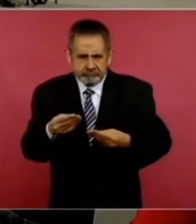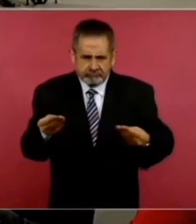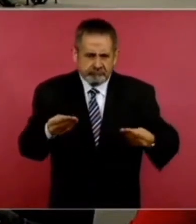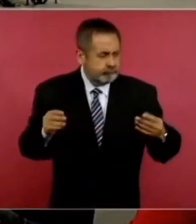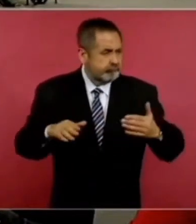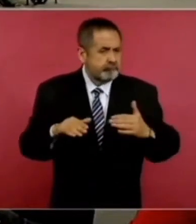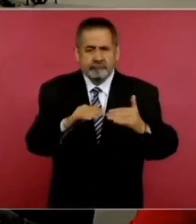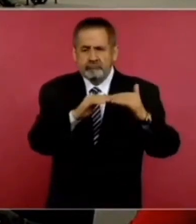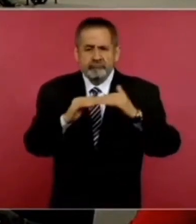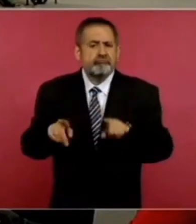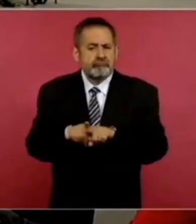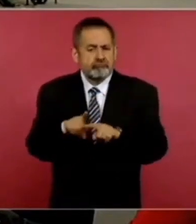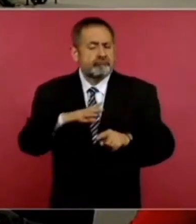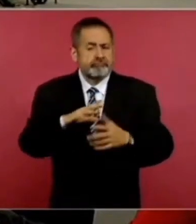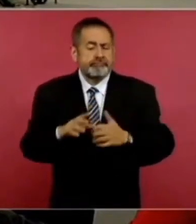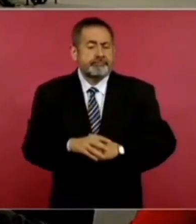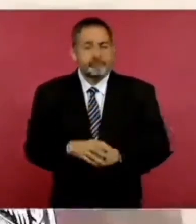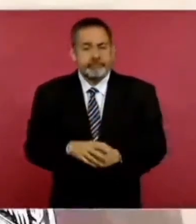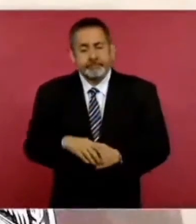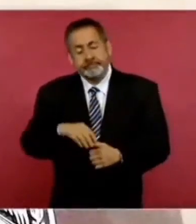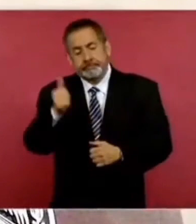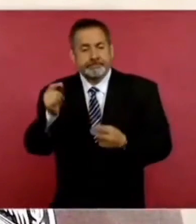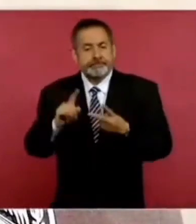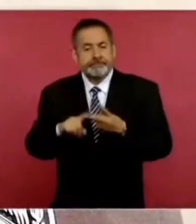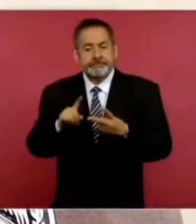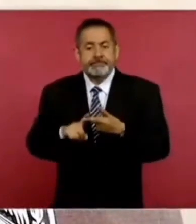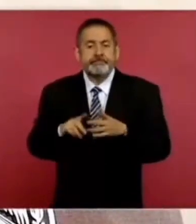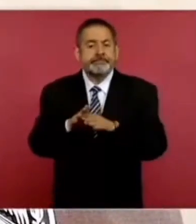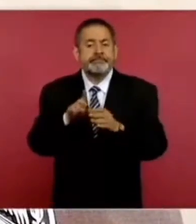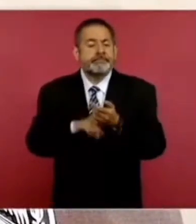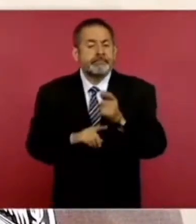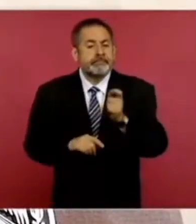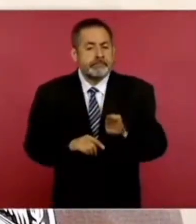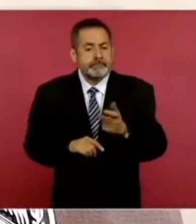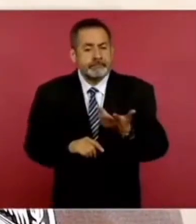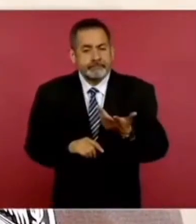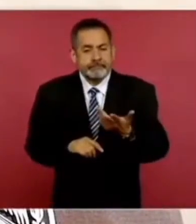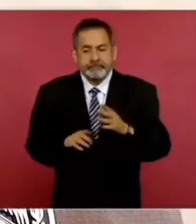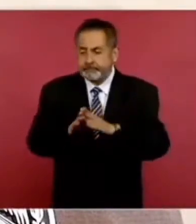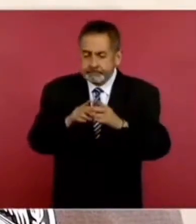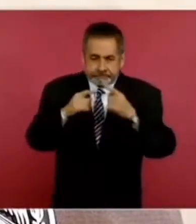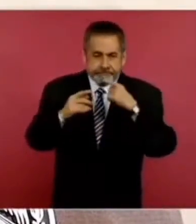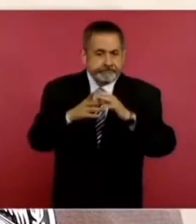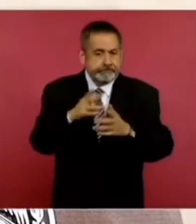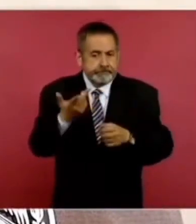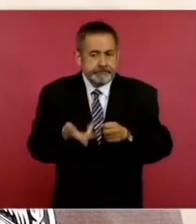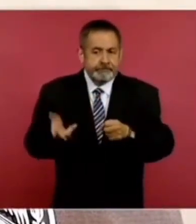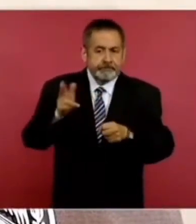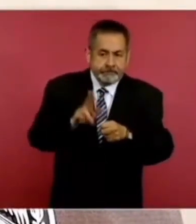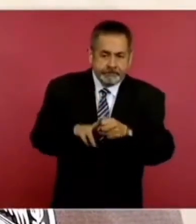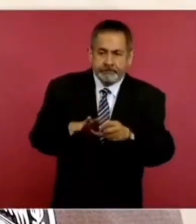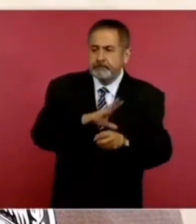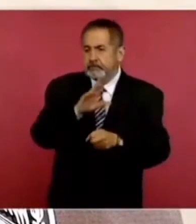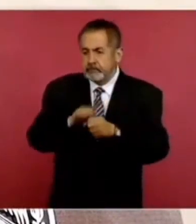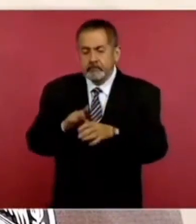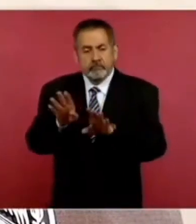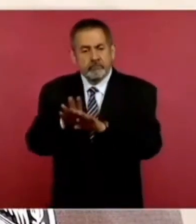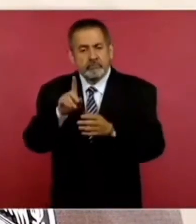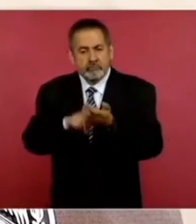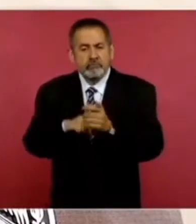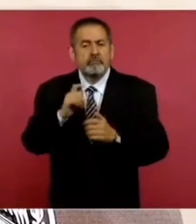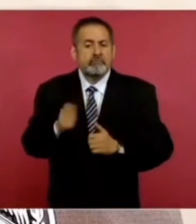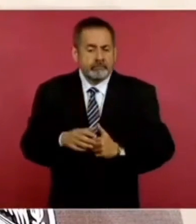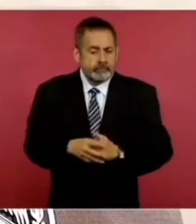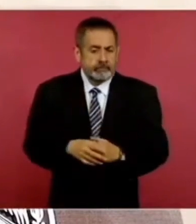es terminar de poner en operaciones el enorme número de hospitales y centros de salud también